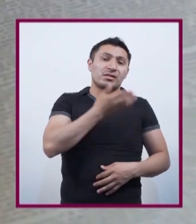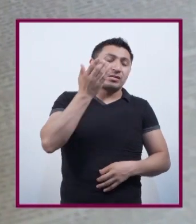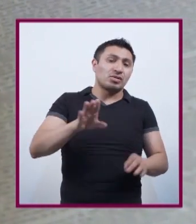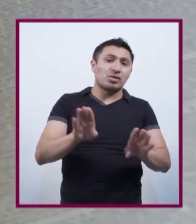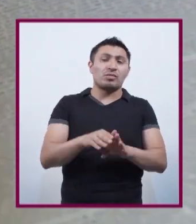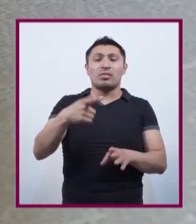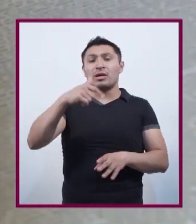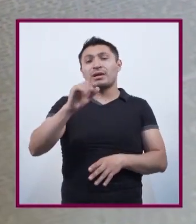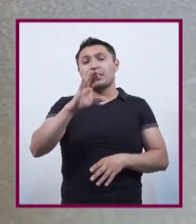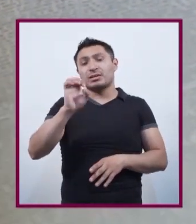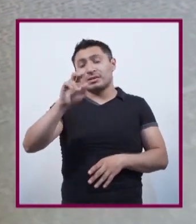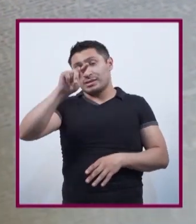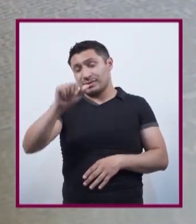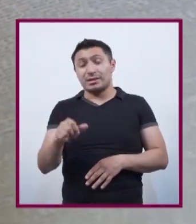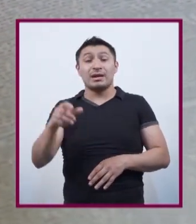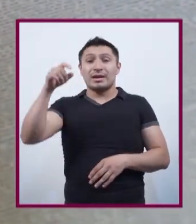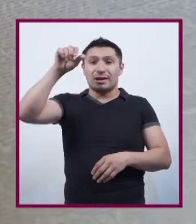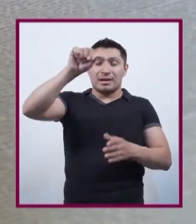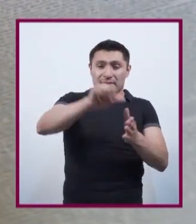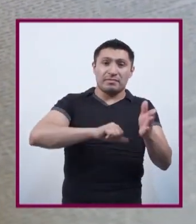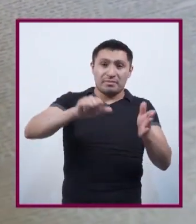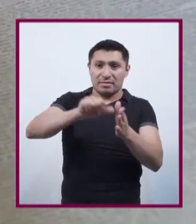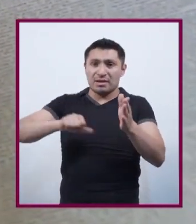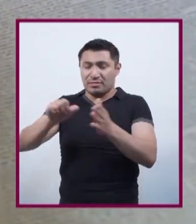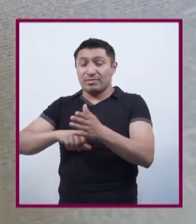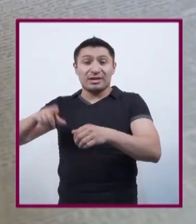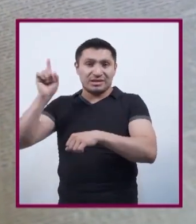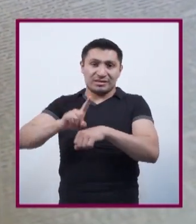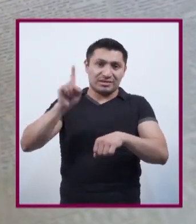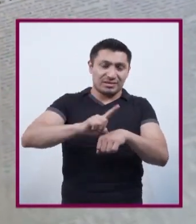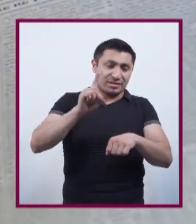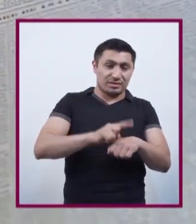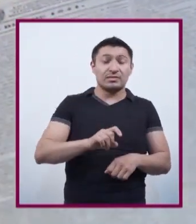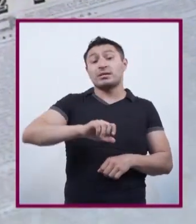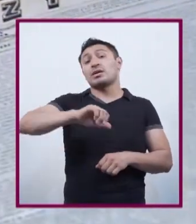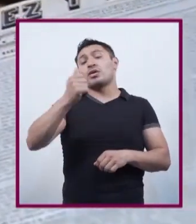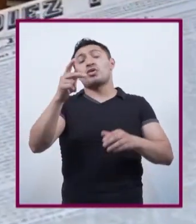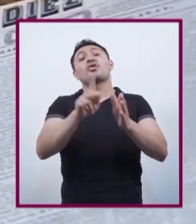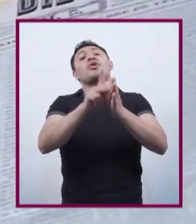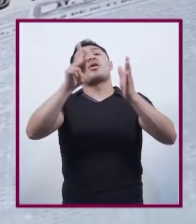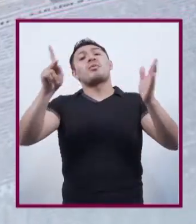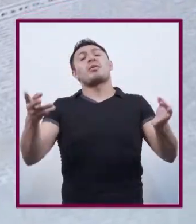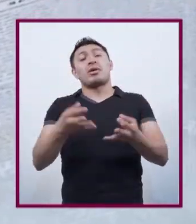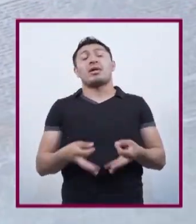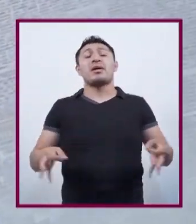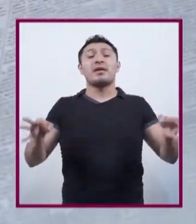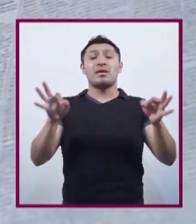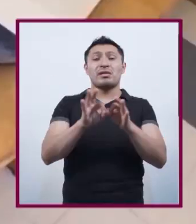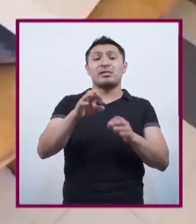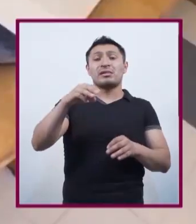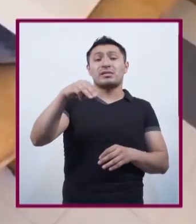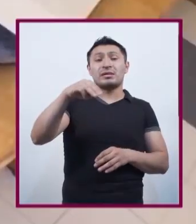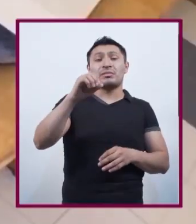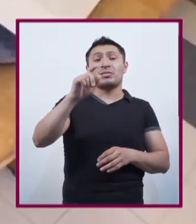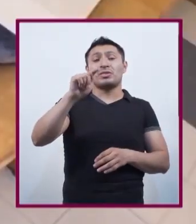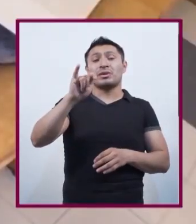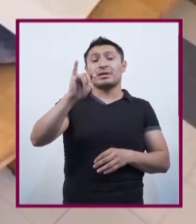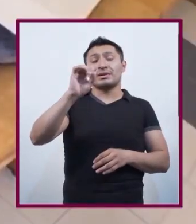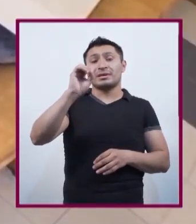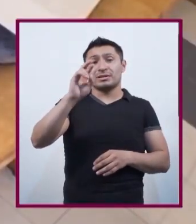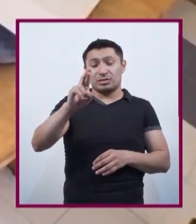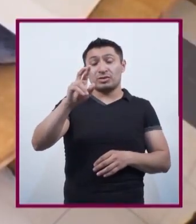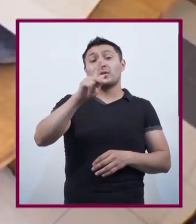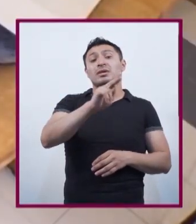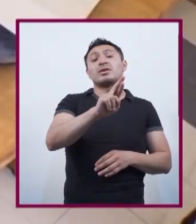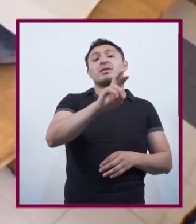ya no es una frecuencia como en la Gaceta, que cada mes aquí ya es diario. También vamos a tener acá otro periódico muy